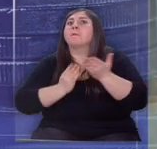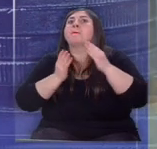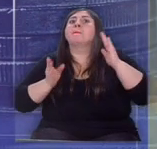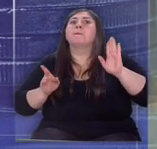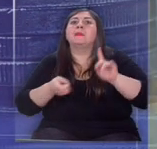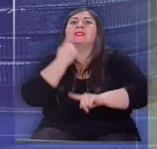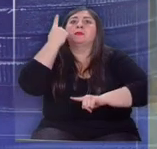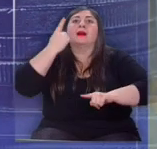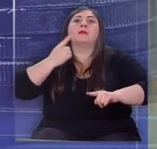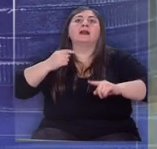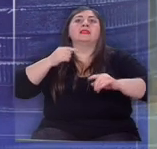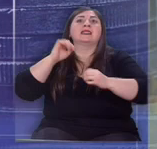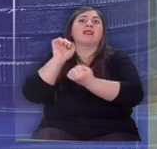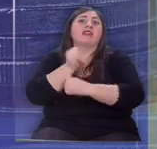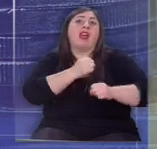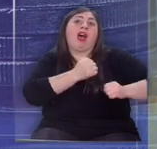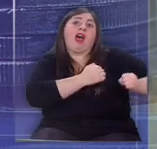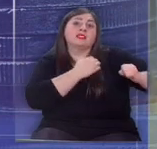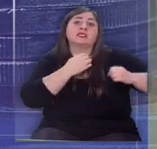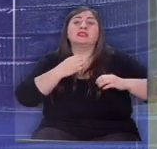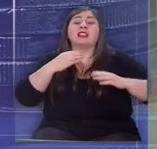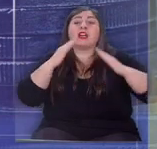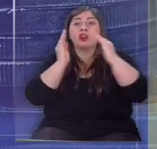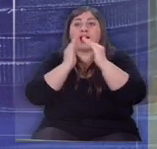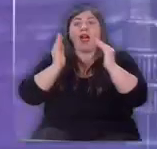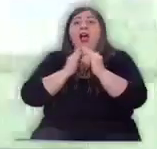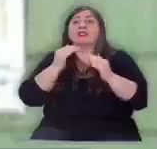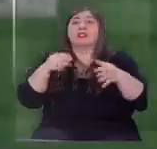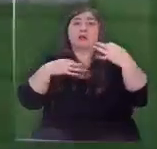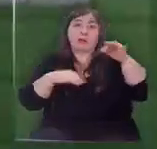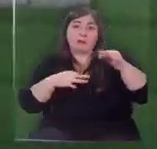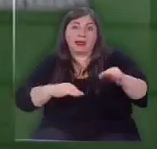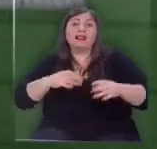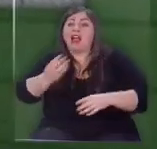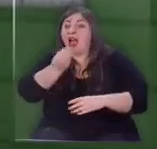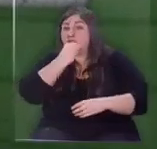los productos de aseo hogar, papel tisú y alimentos.